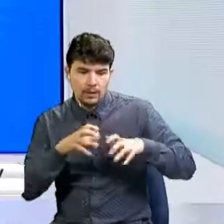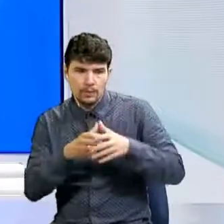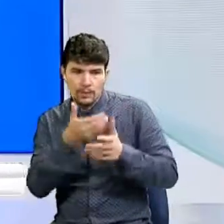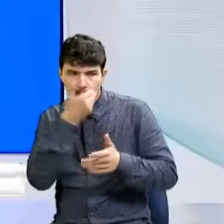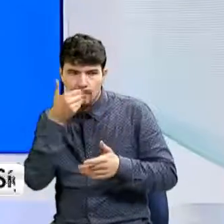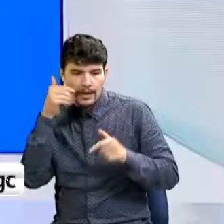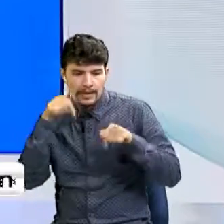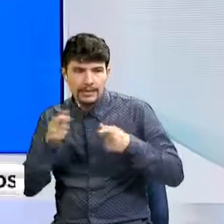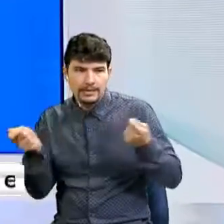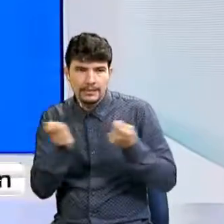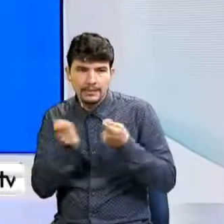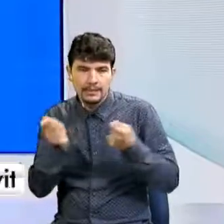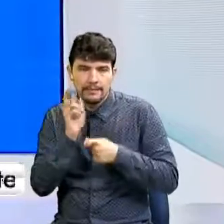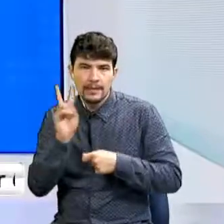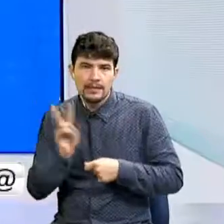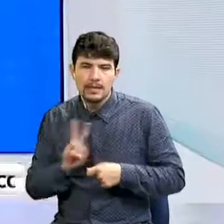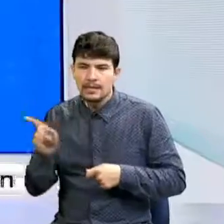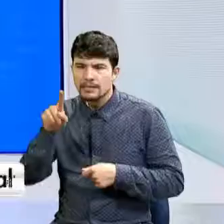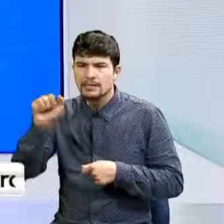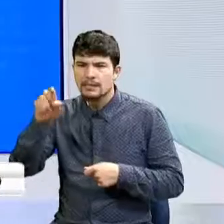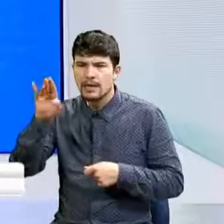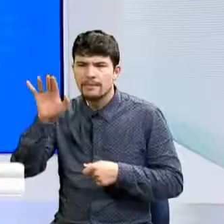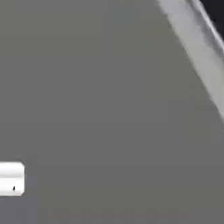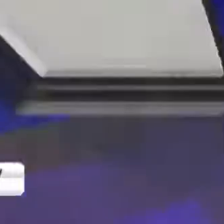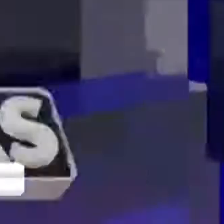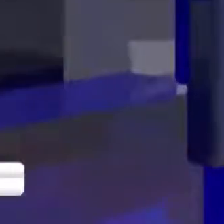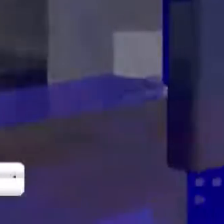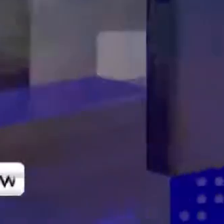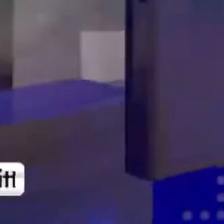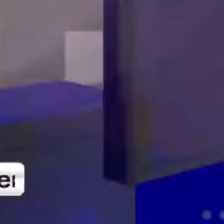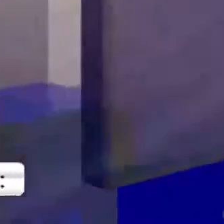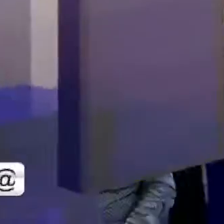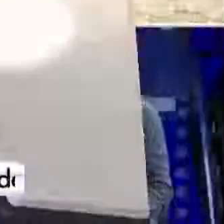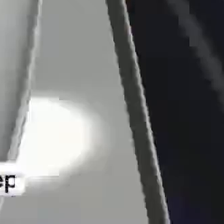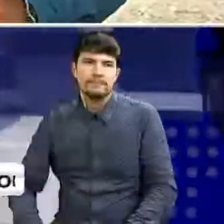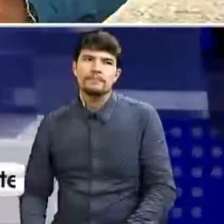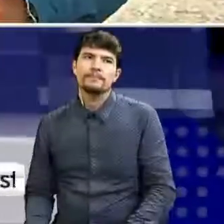zona de frontera adelante samir que se sabe sobre estas denuncias